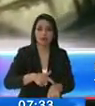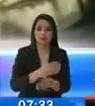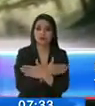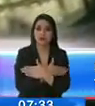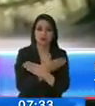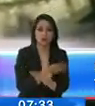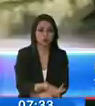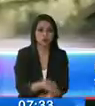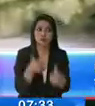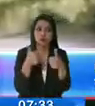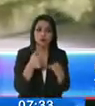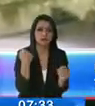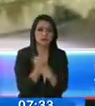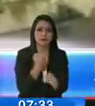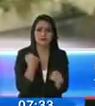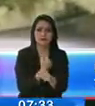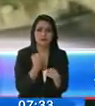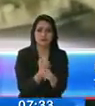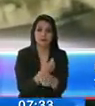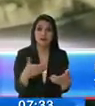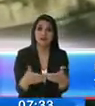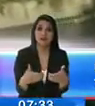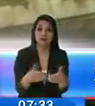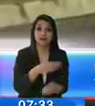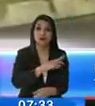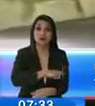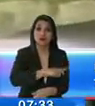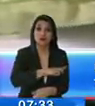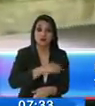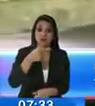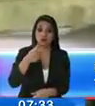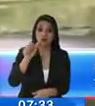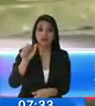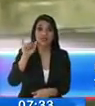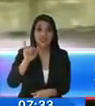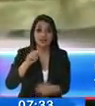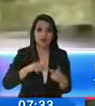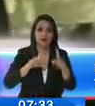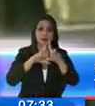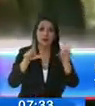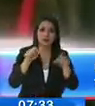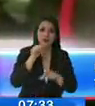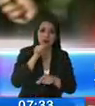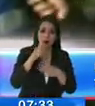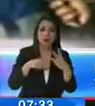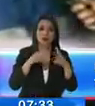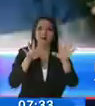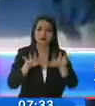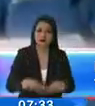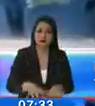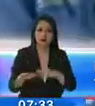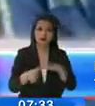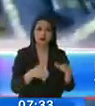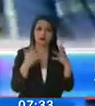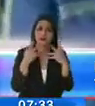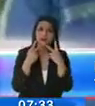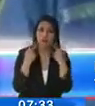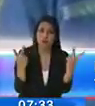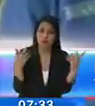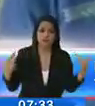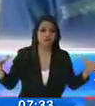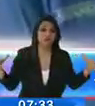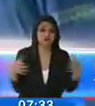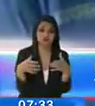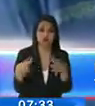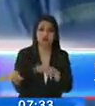el trabajo de nuestro equipo principal es tanto venir de de le mans de la secretaría de este trabajo coordinado en tres frentes ha